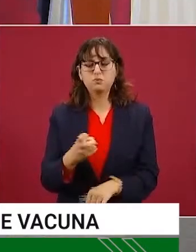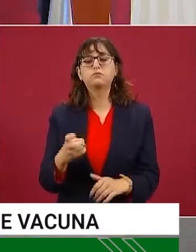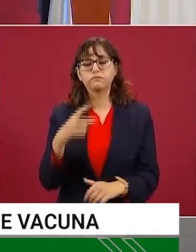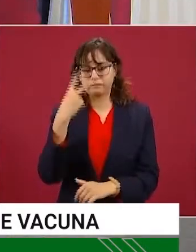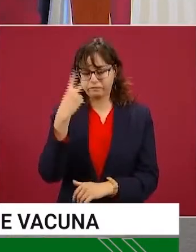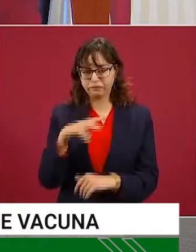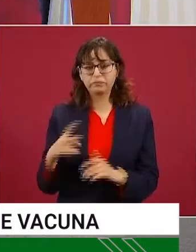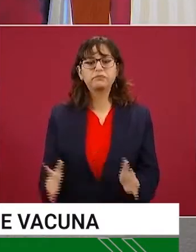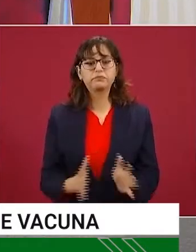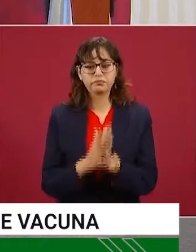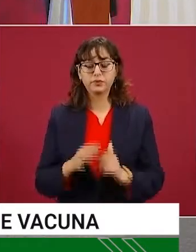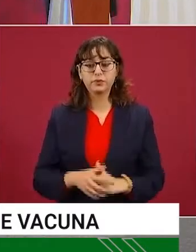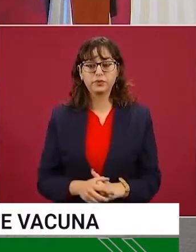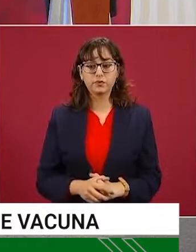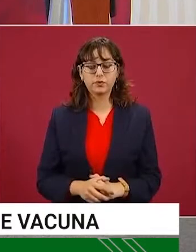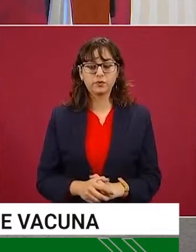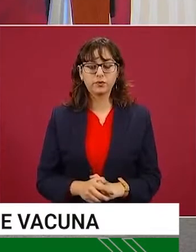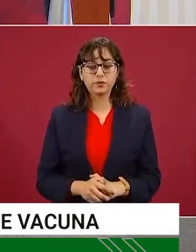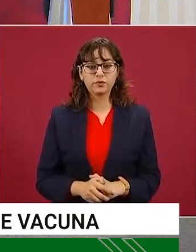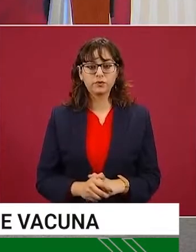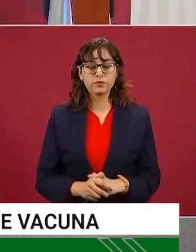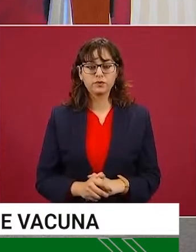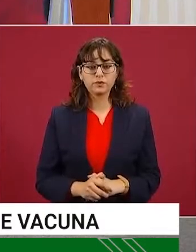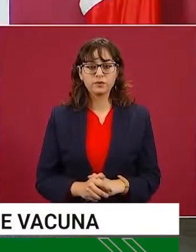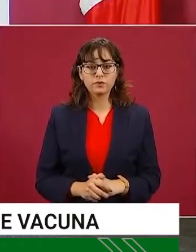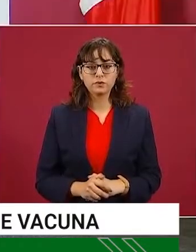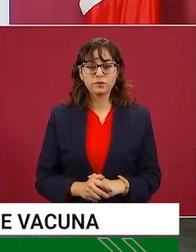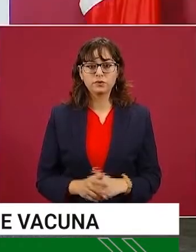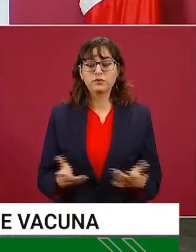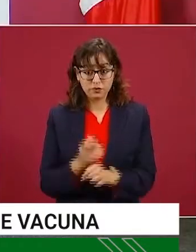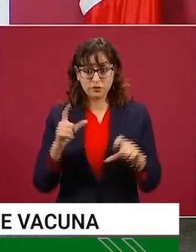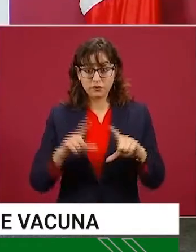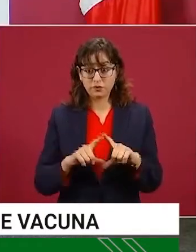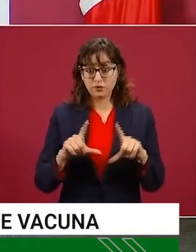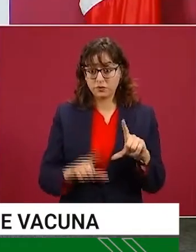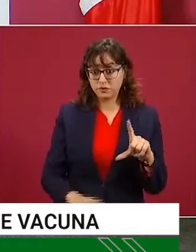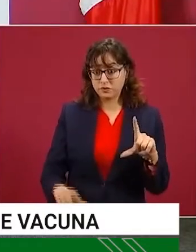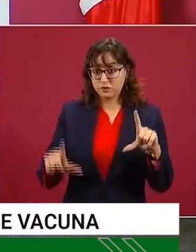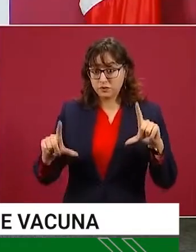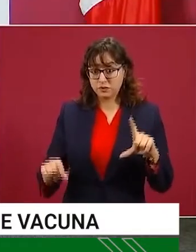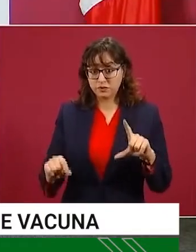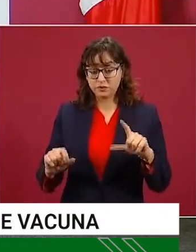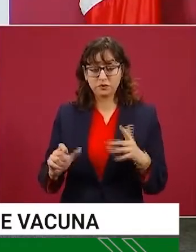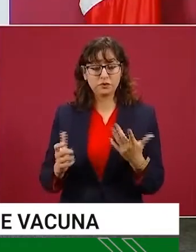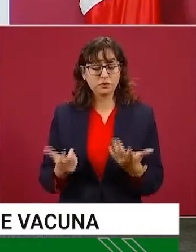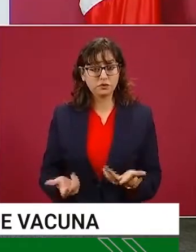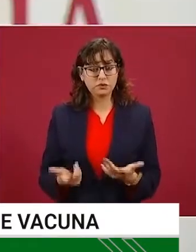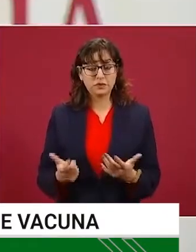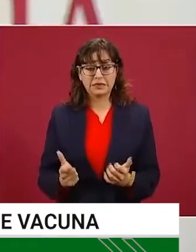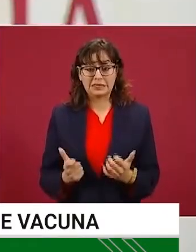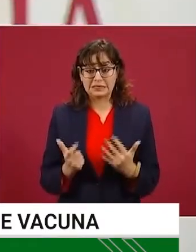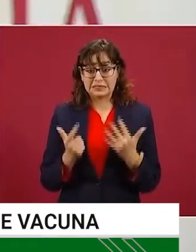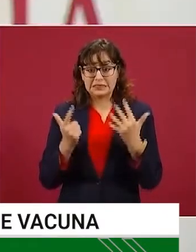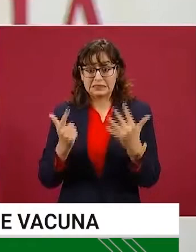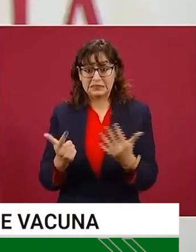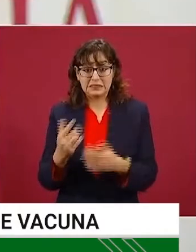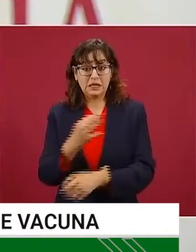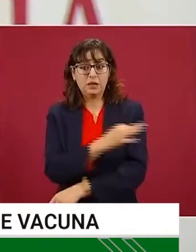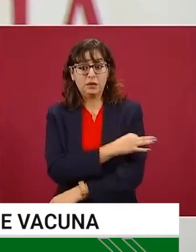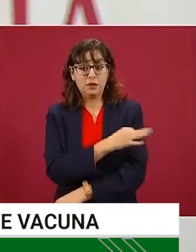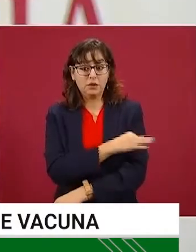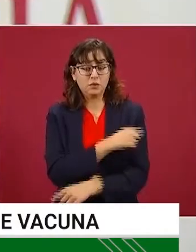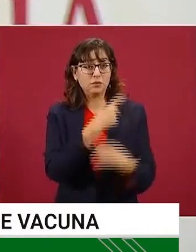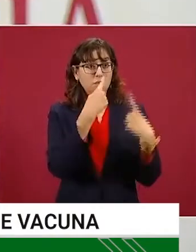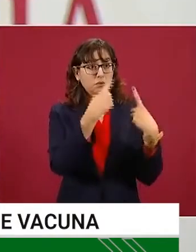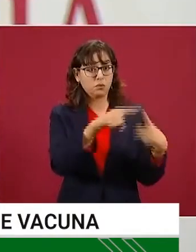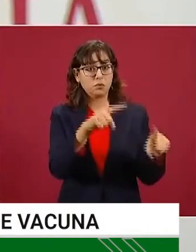Puedo mencionarles hasta ahora que hay ya 7 vacunas de muy distintos países que han